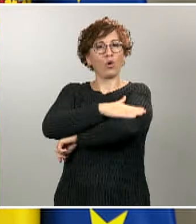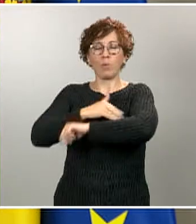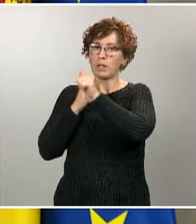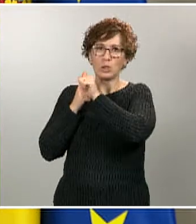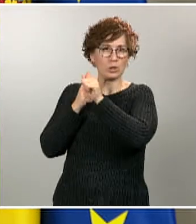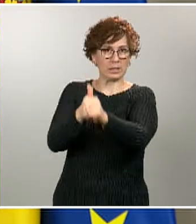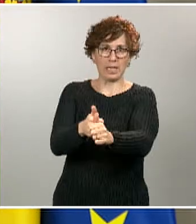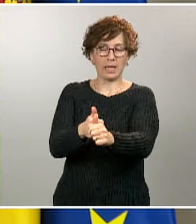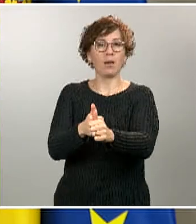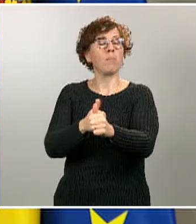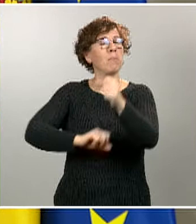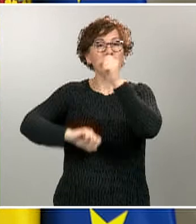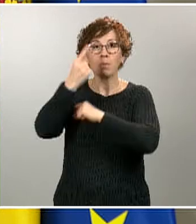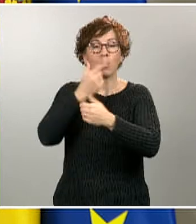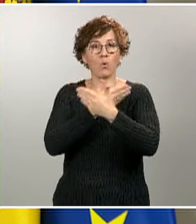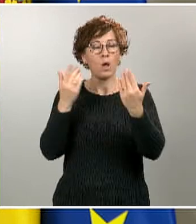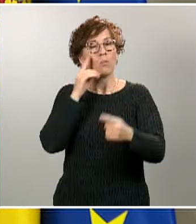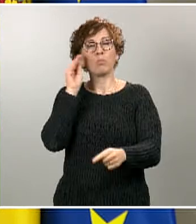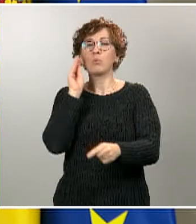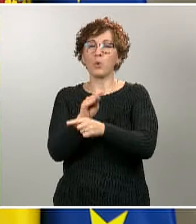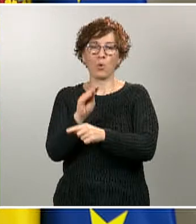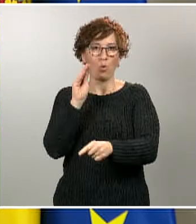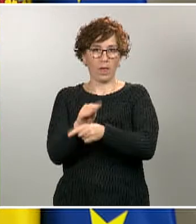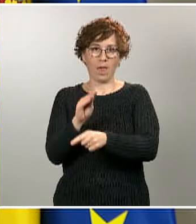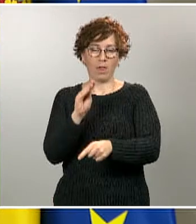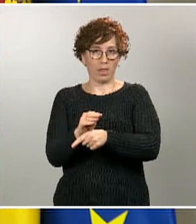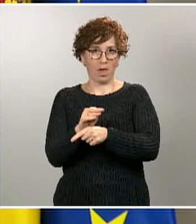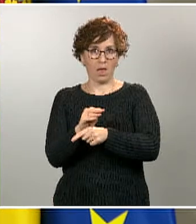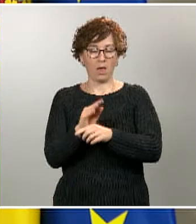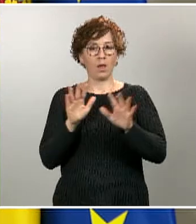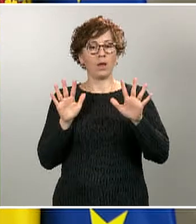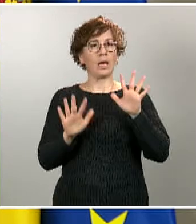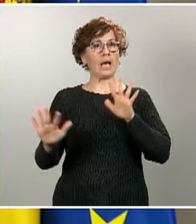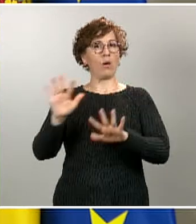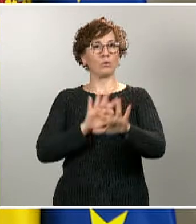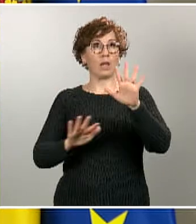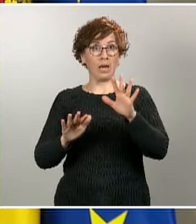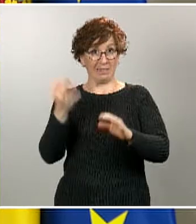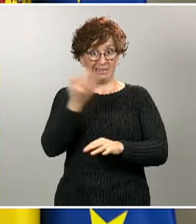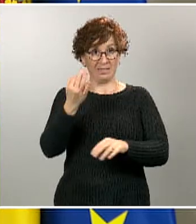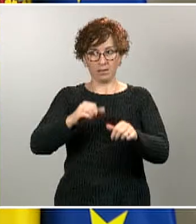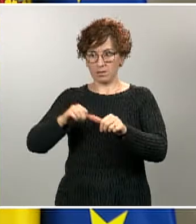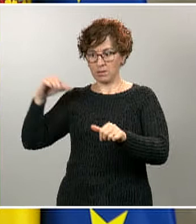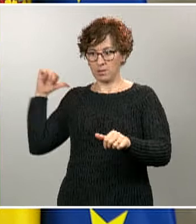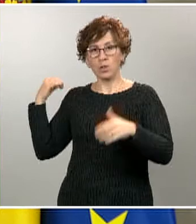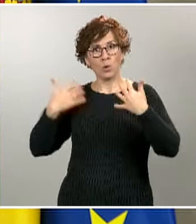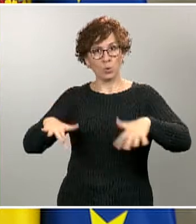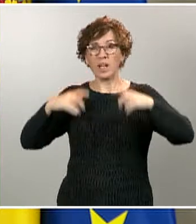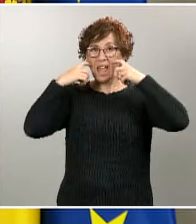prudencia, la cautela. Haríamos muy mal si después de todo el esfuerzo colectivo que se ha hecho para llegar a esta fase